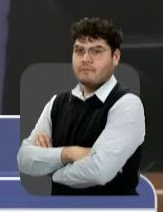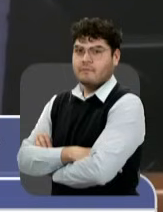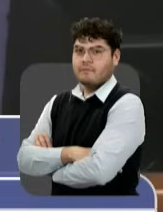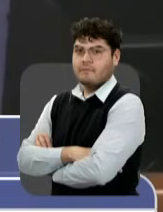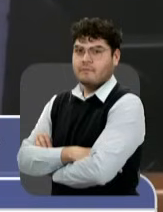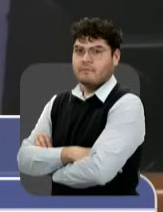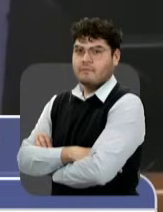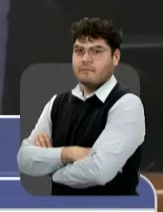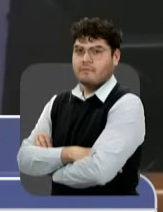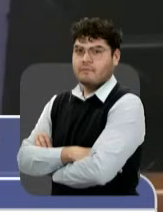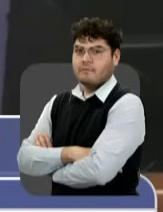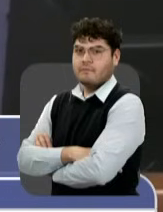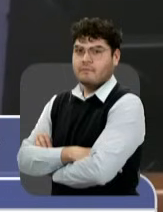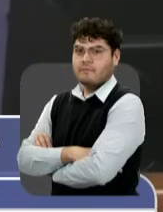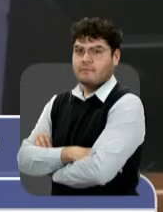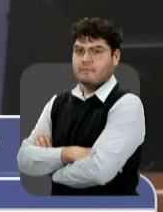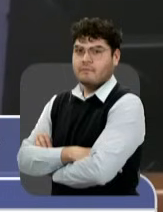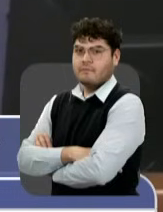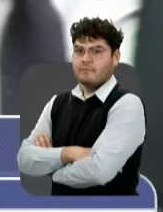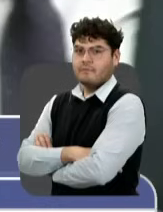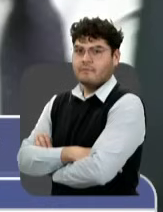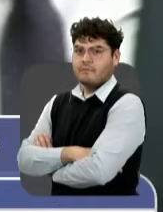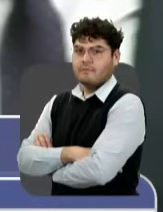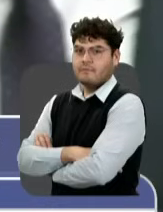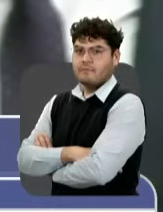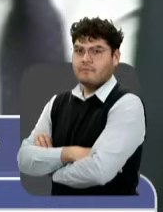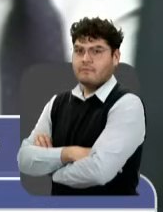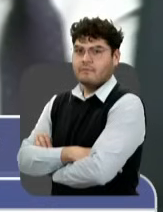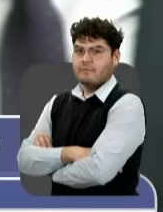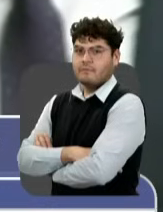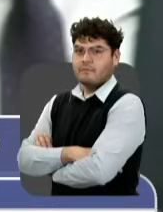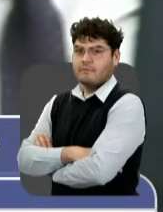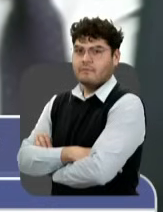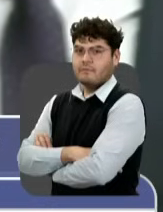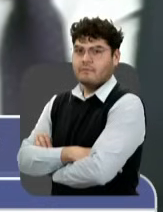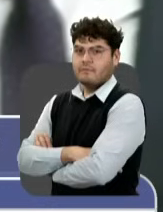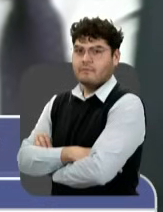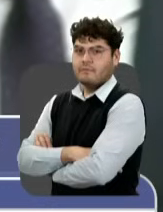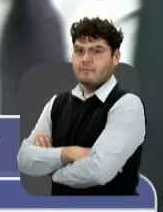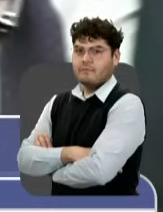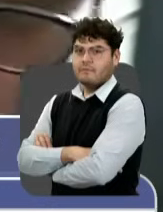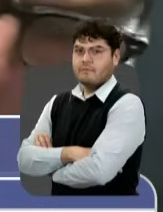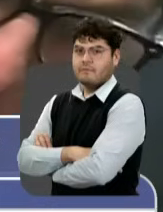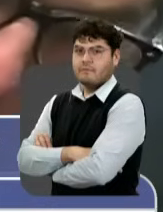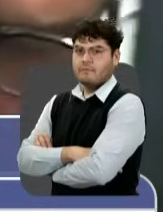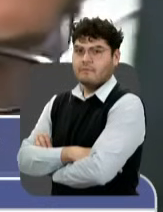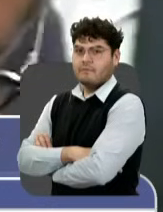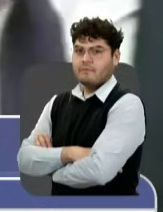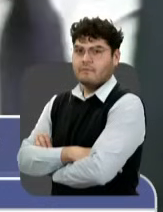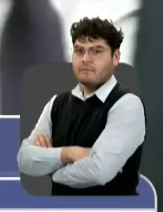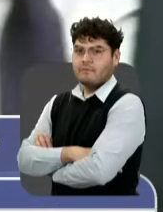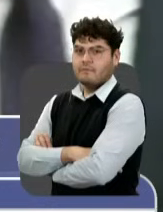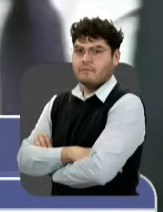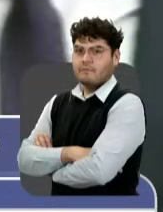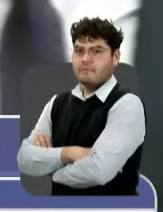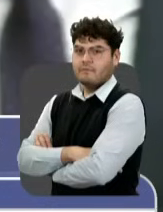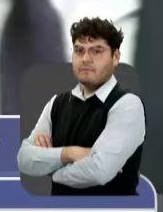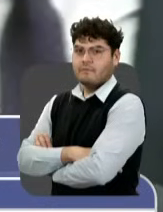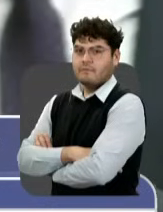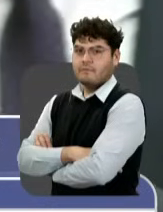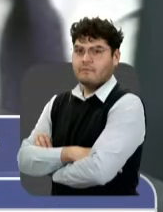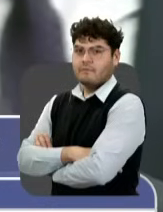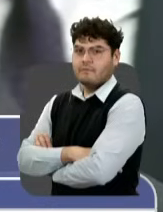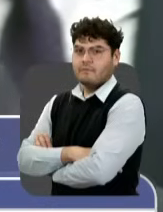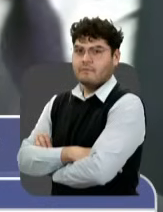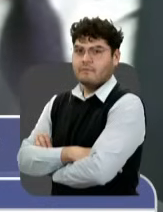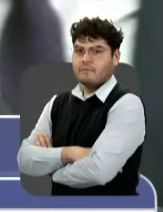Miguel Ángel Orellana, finalicen sus alegatos, siendo hoy el turno de mostrar algunos de los elementos de prueba para acreditar la necesidad de cautela de cada